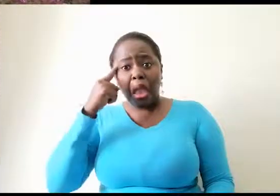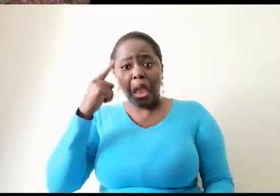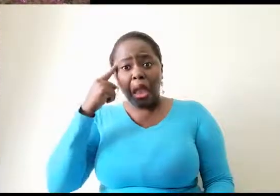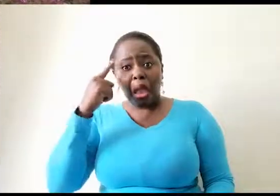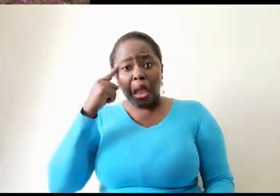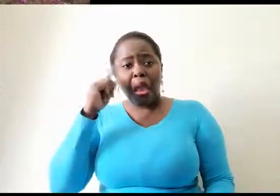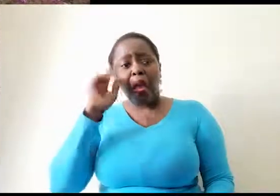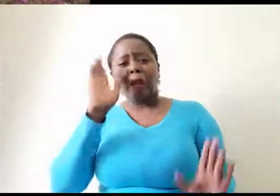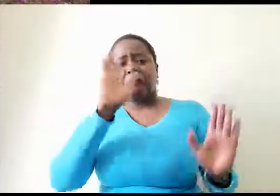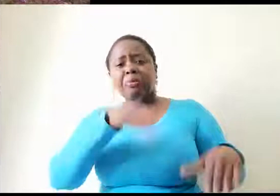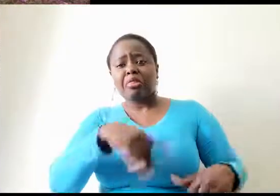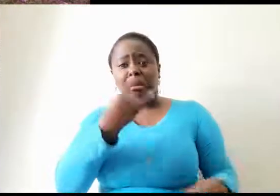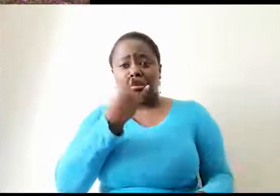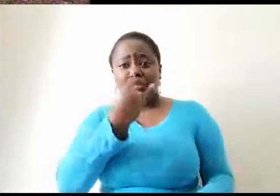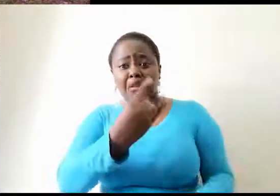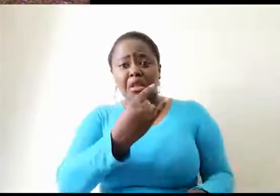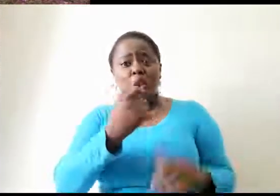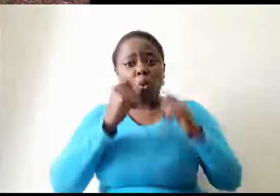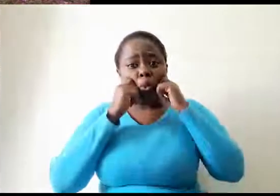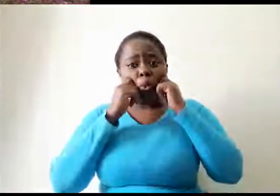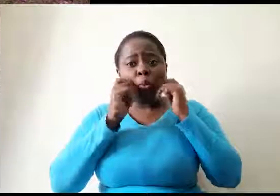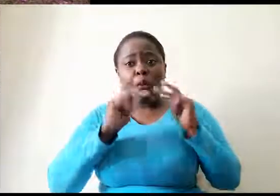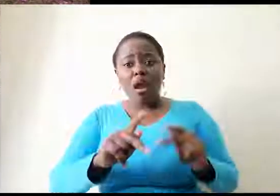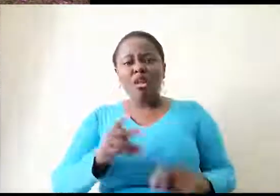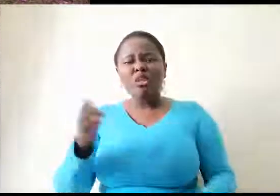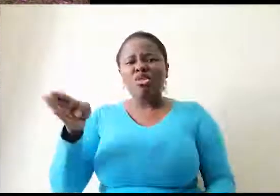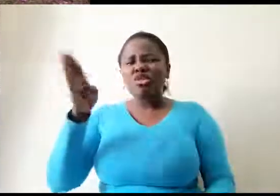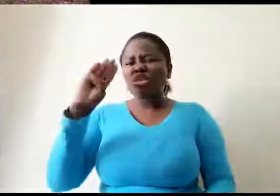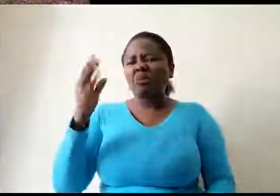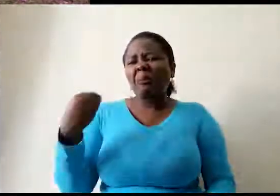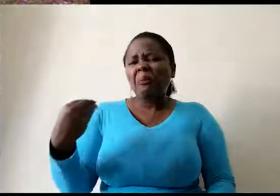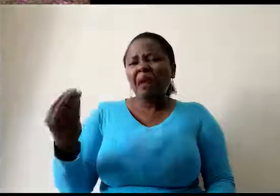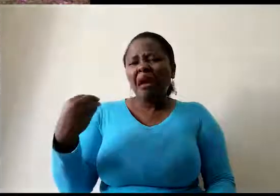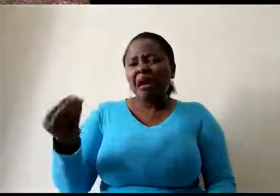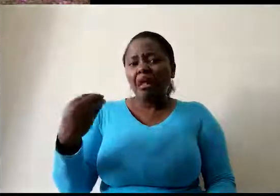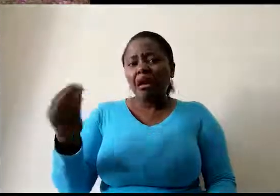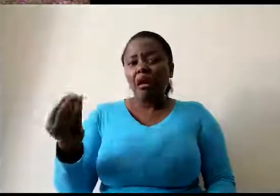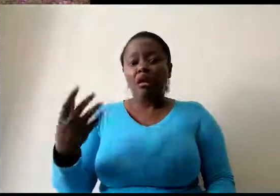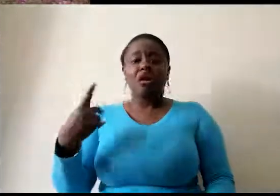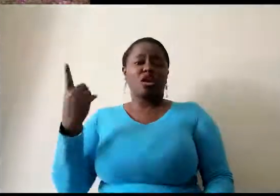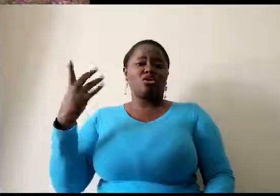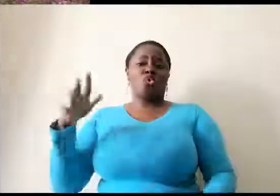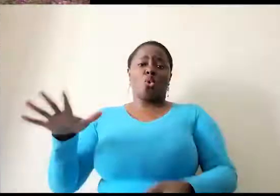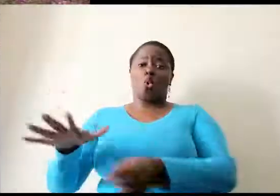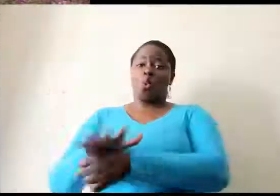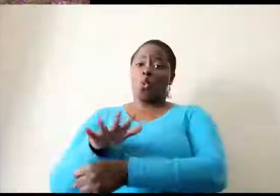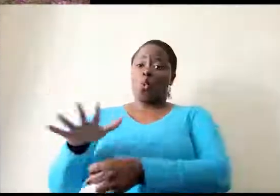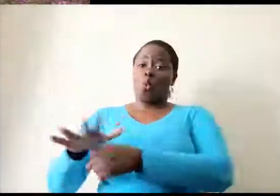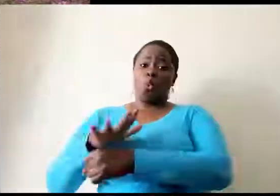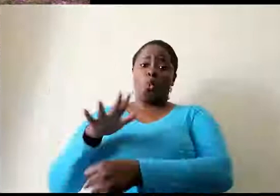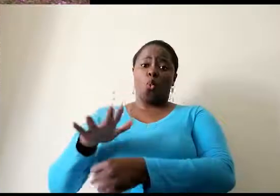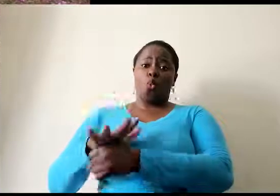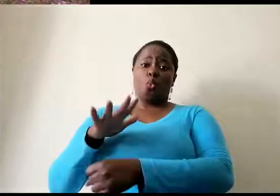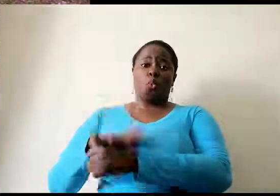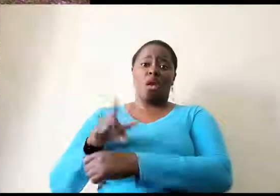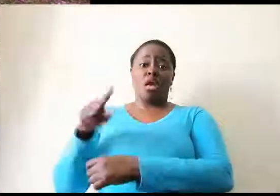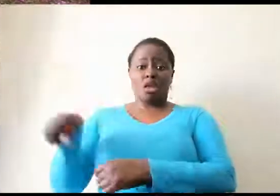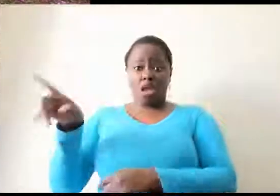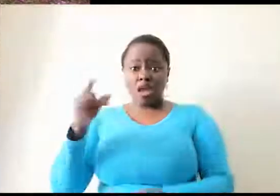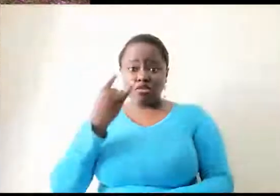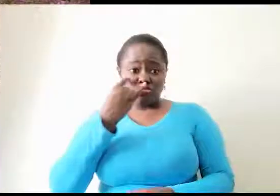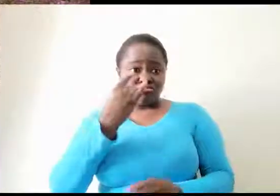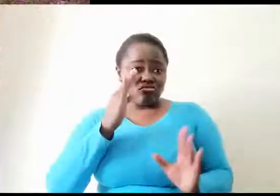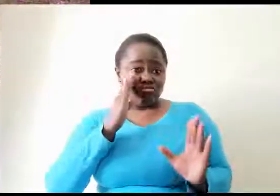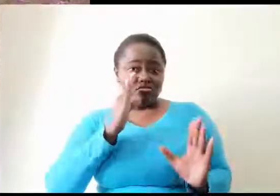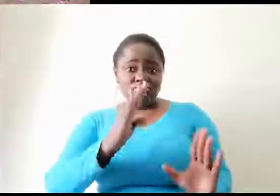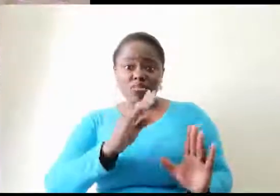despreocupados de las tragedias humanas. Es decir, si existen los dioses, están ocupados en múltiples quehaceres, pero